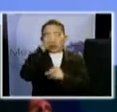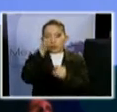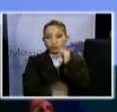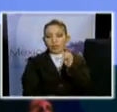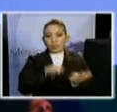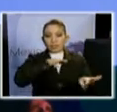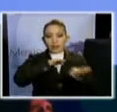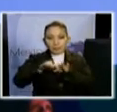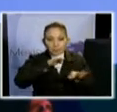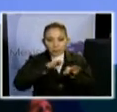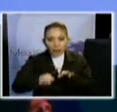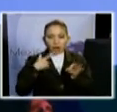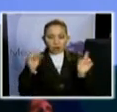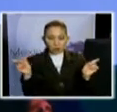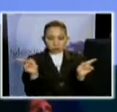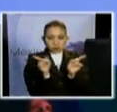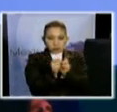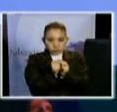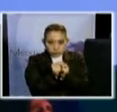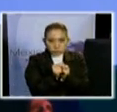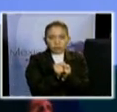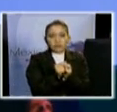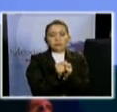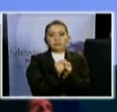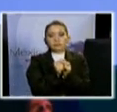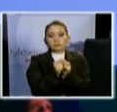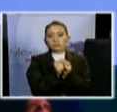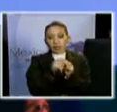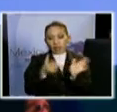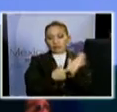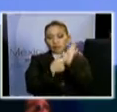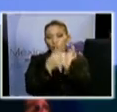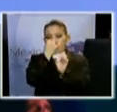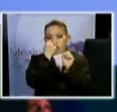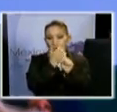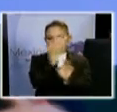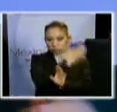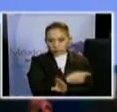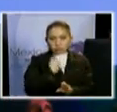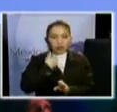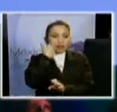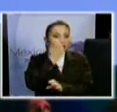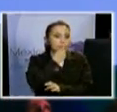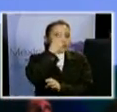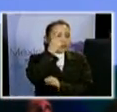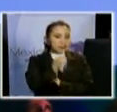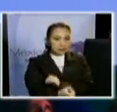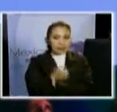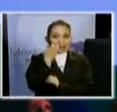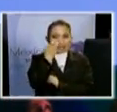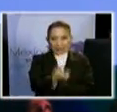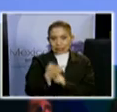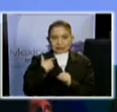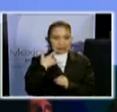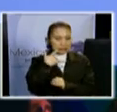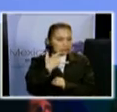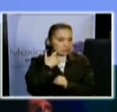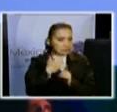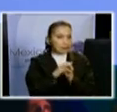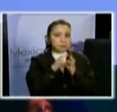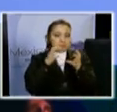del trabajo, una síntesis que se presentó el año pasado. Yo quisiera mencionar que este fue un gran